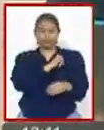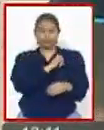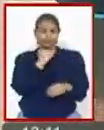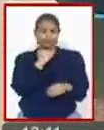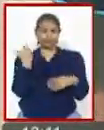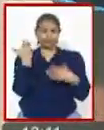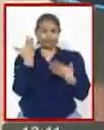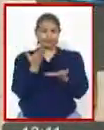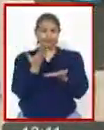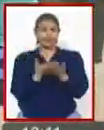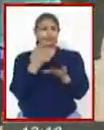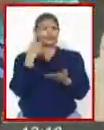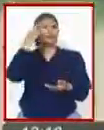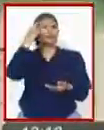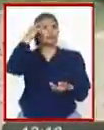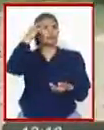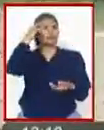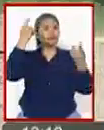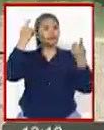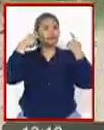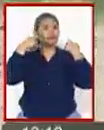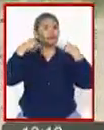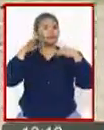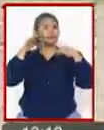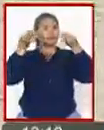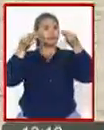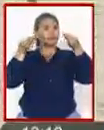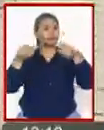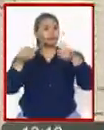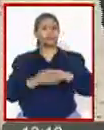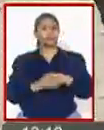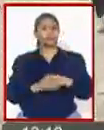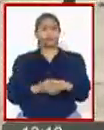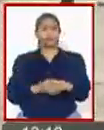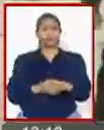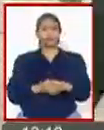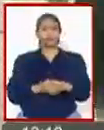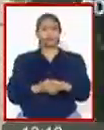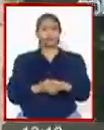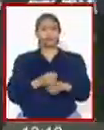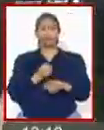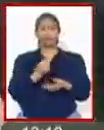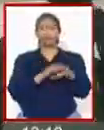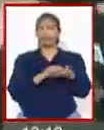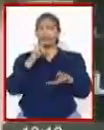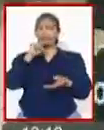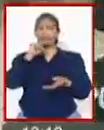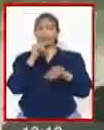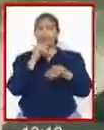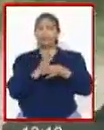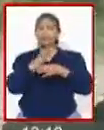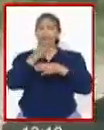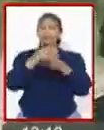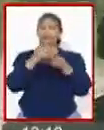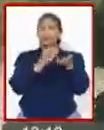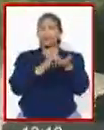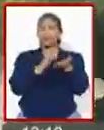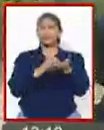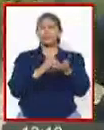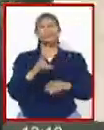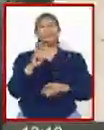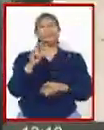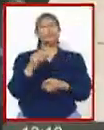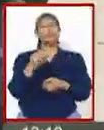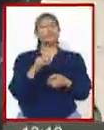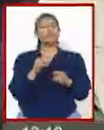personado, y es por eso que estamos tratando de consolidar. Hemos avanzado ya un manzano y nos falta todavía otro manzano. Esperemos que no esto